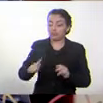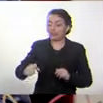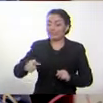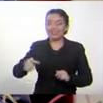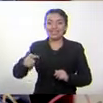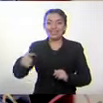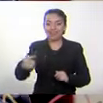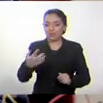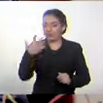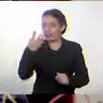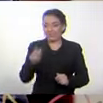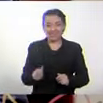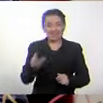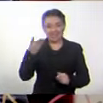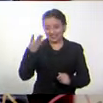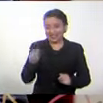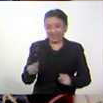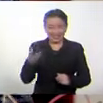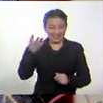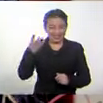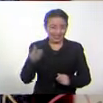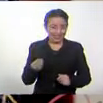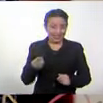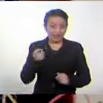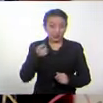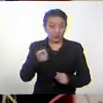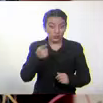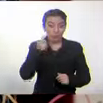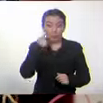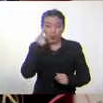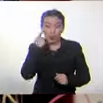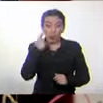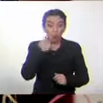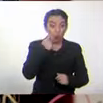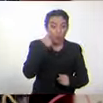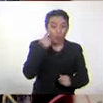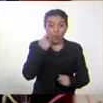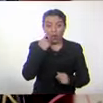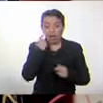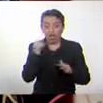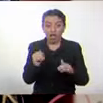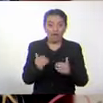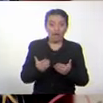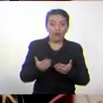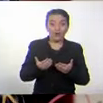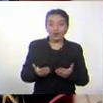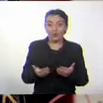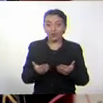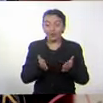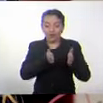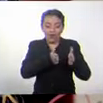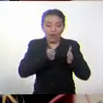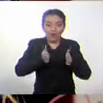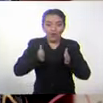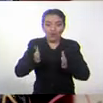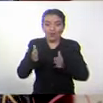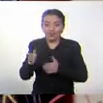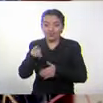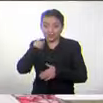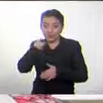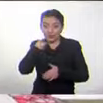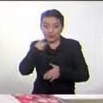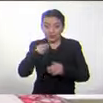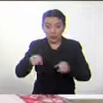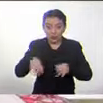circuitos. Te toca lidiar con ellos cuando estás buscando la manera de ordenar las luces para tu arbolito de